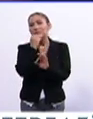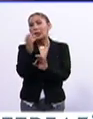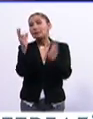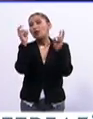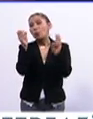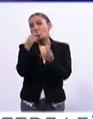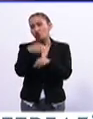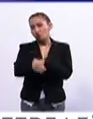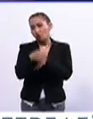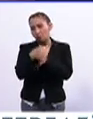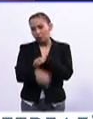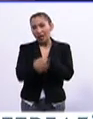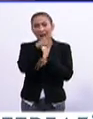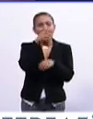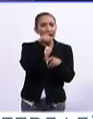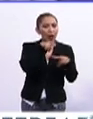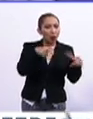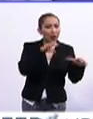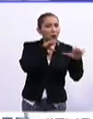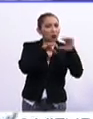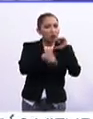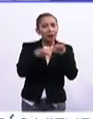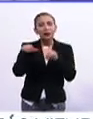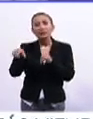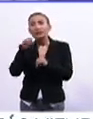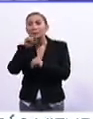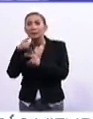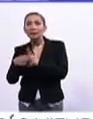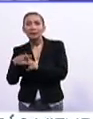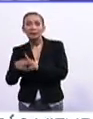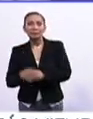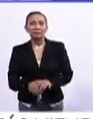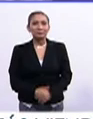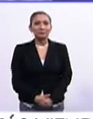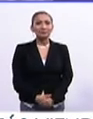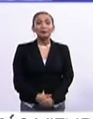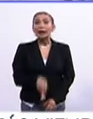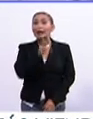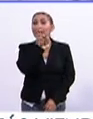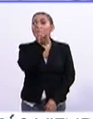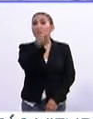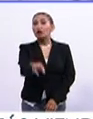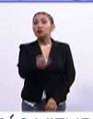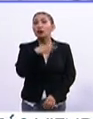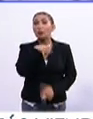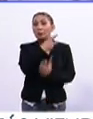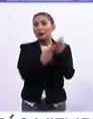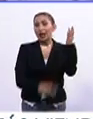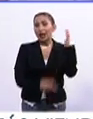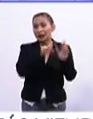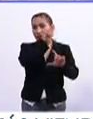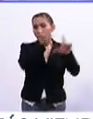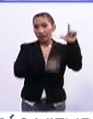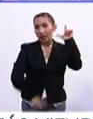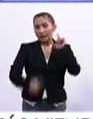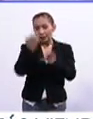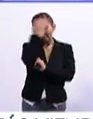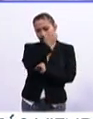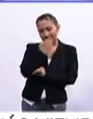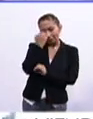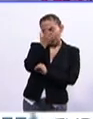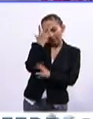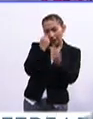términos estadísticos, tanto en lenguaje y comunicación como en matemáticas. Los resultados del Plan Nacional para la Evaluación de los